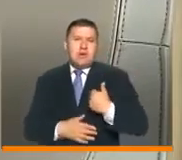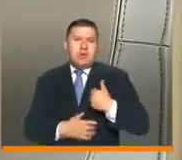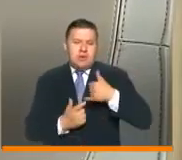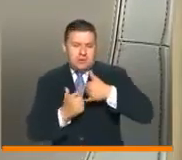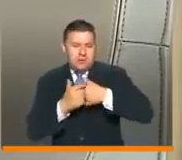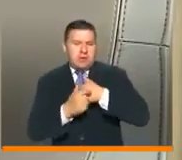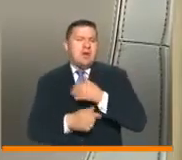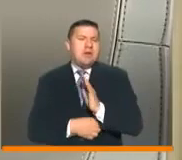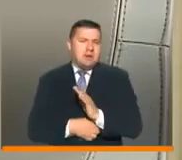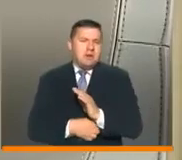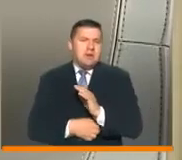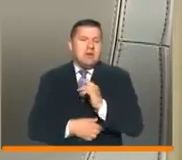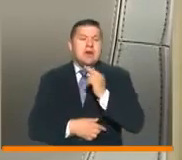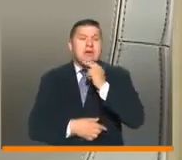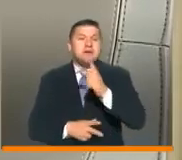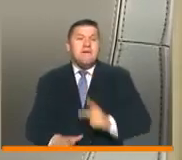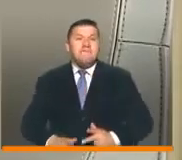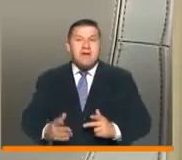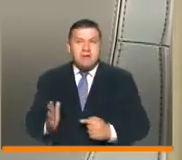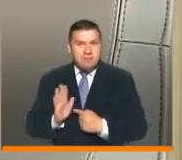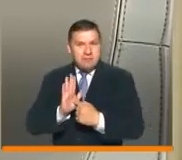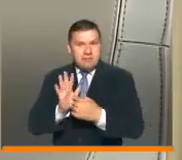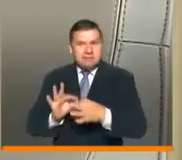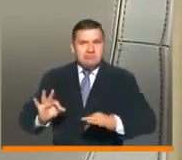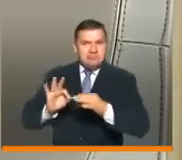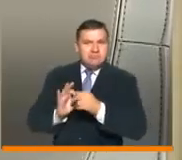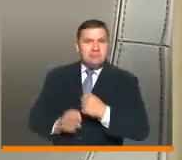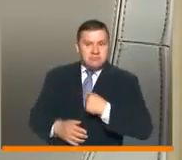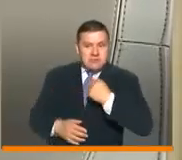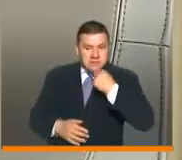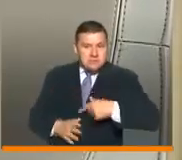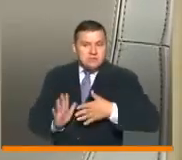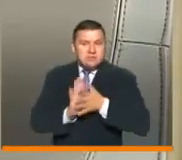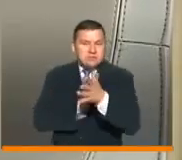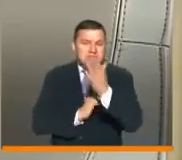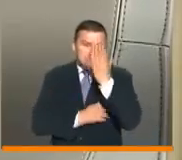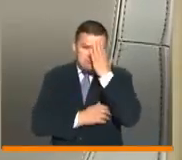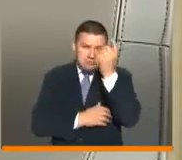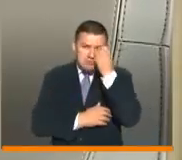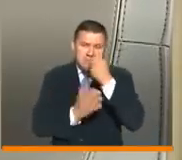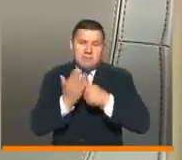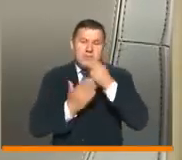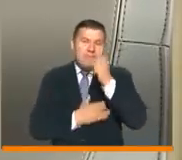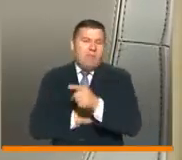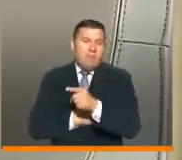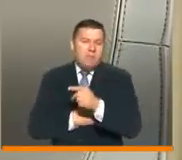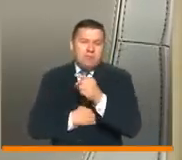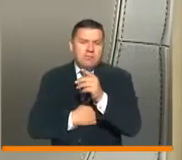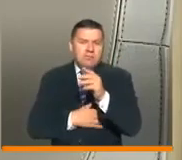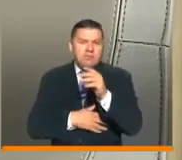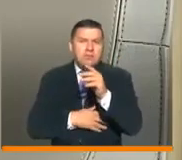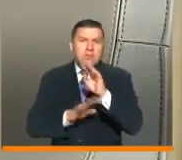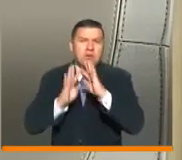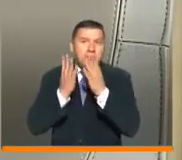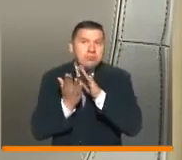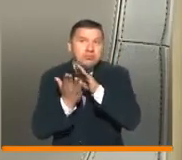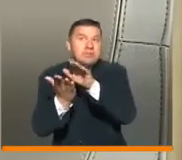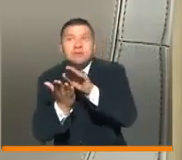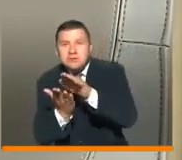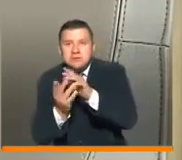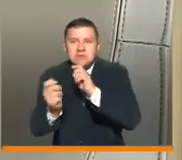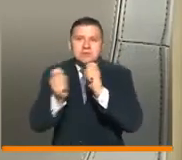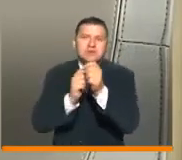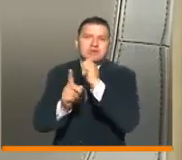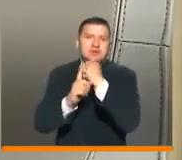país. Y creo que cada historia de vida refuerza lo importante, y esto es parte, recordemos, del proyecto que está sometido a consideración en el Congreso de